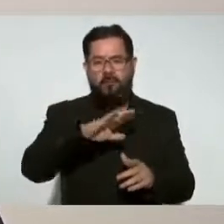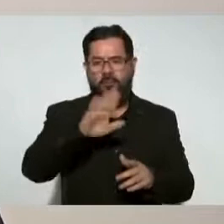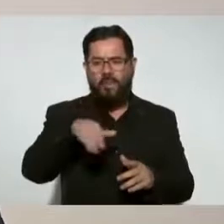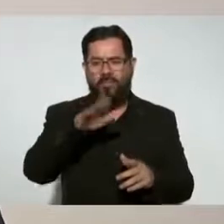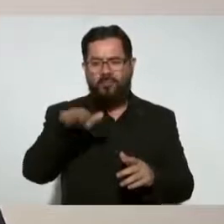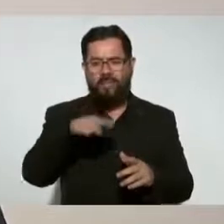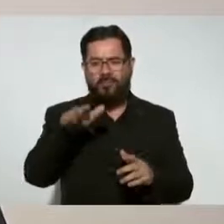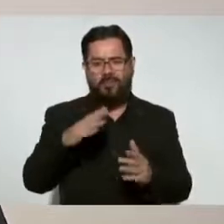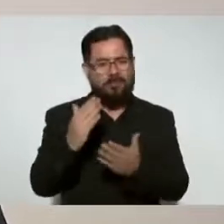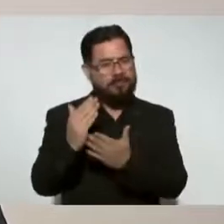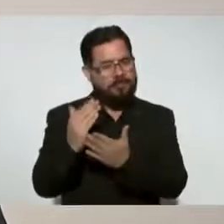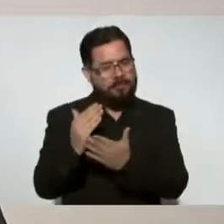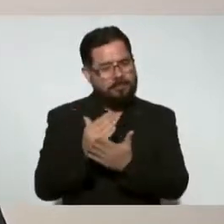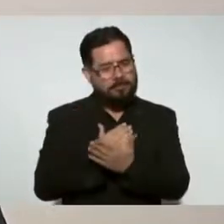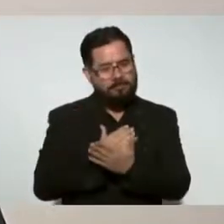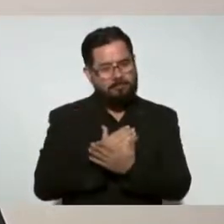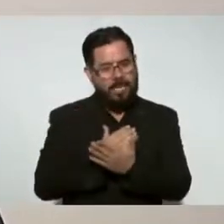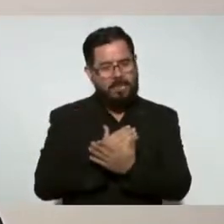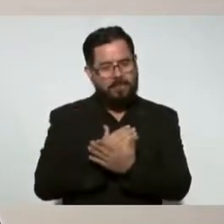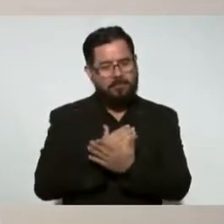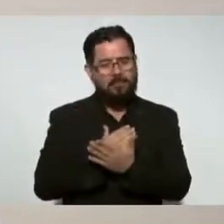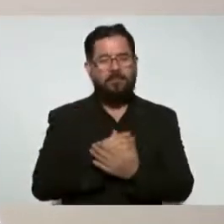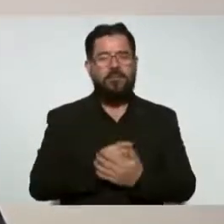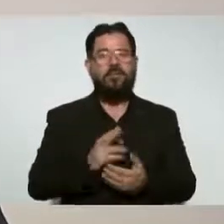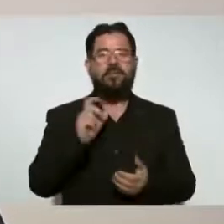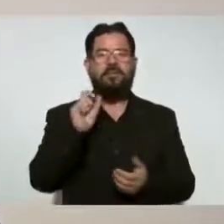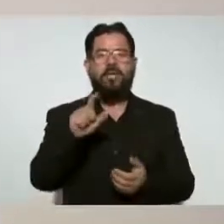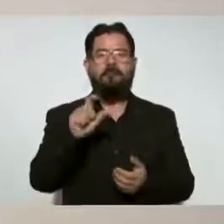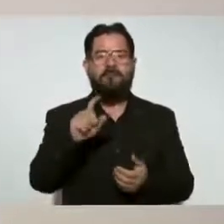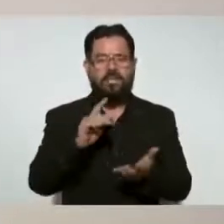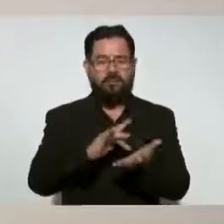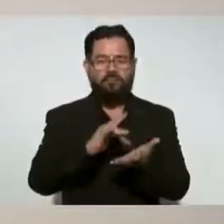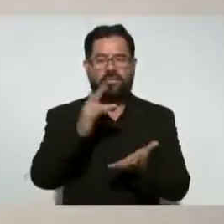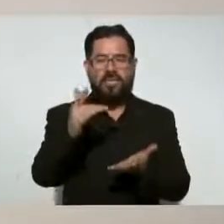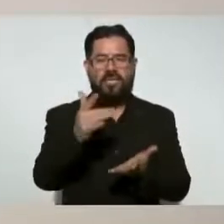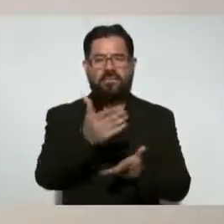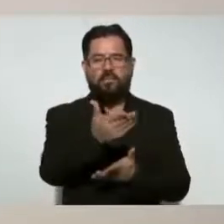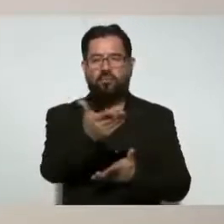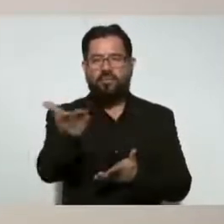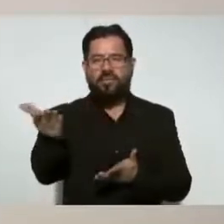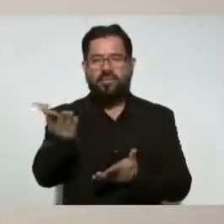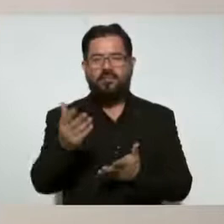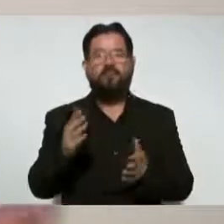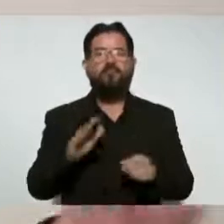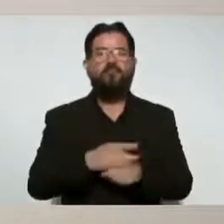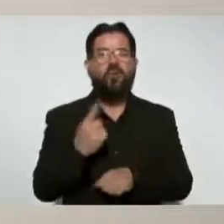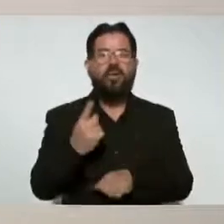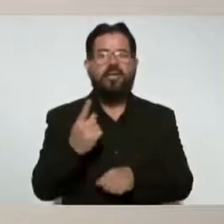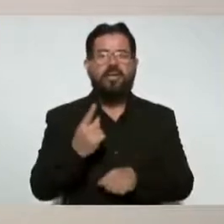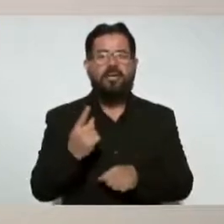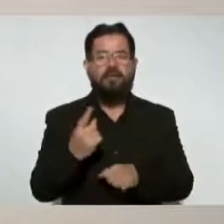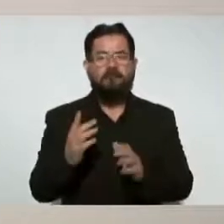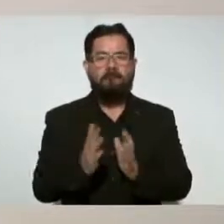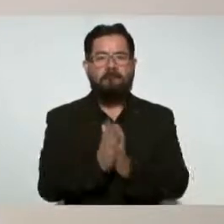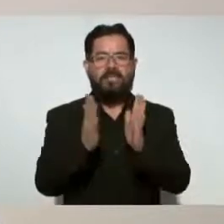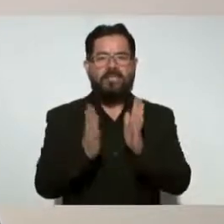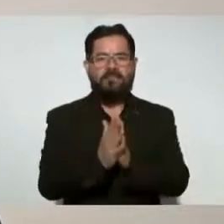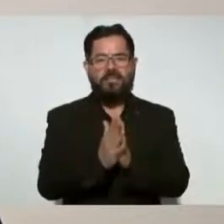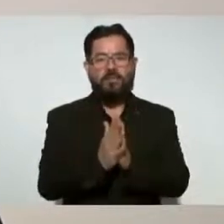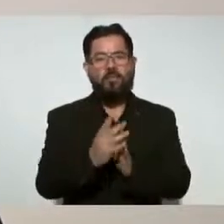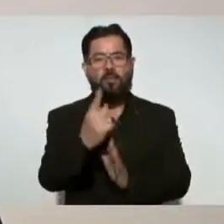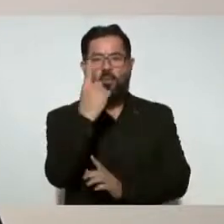fallecimientos. También agradezco la participación que tiene el Estado y en particular su